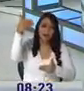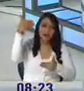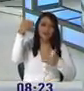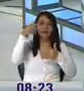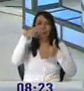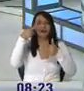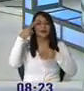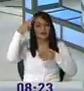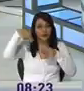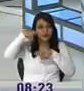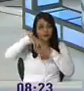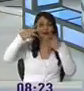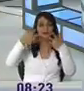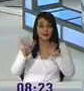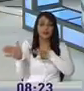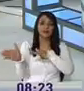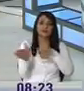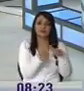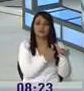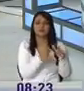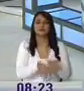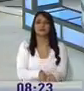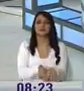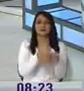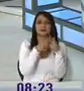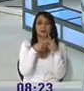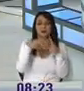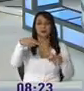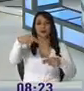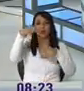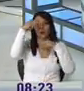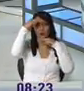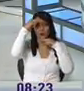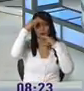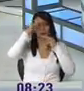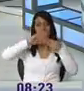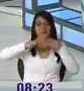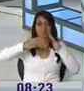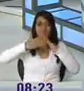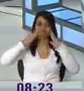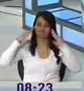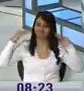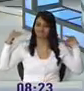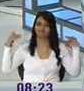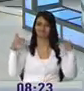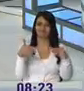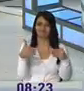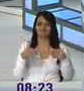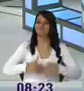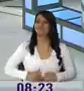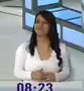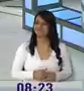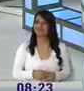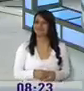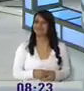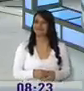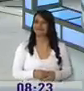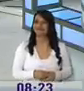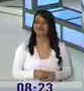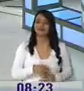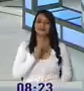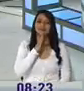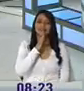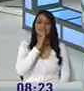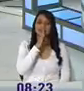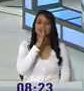nacionales vamos Ahora sí a meternos vedeno le parece con la Community Así es porque siempre nosotros tenemos a